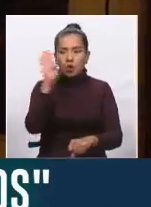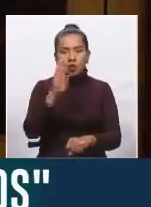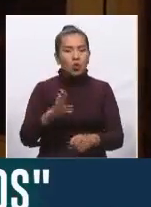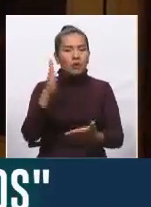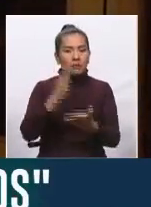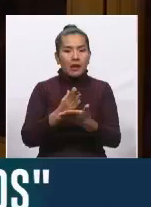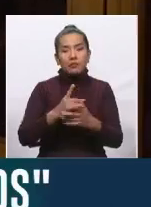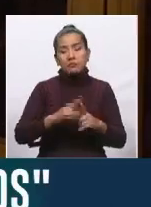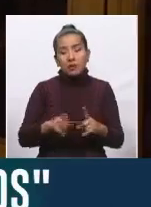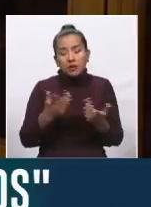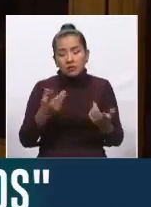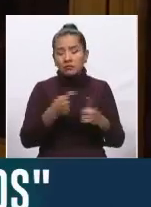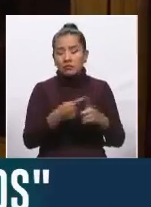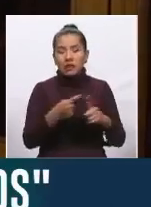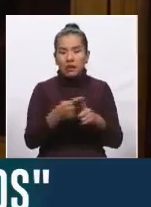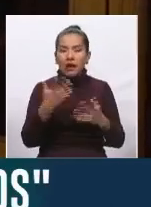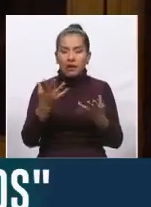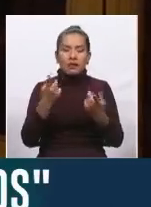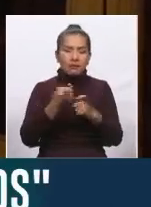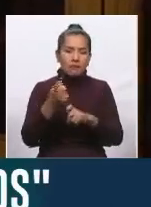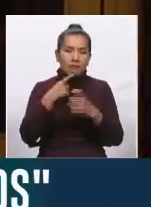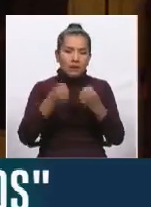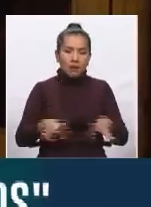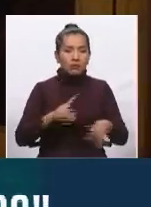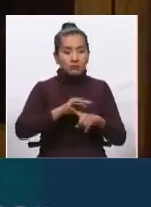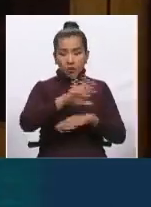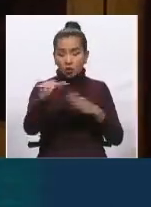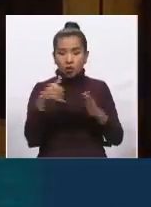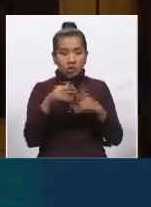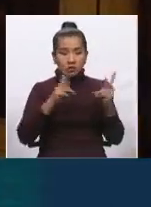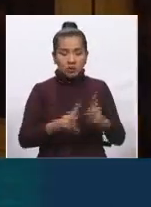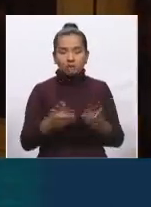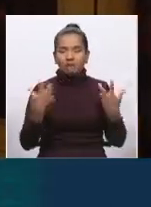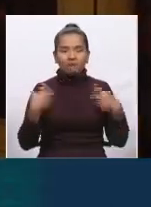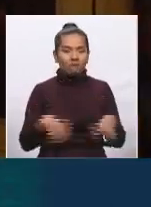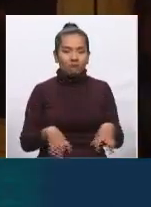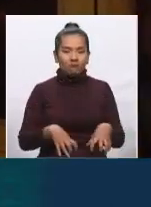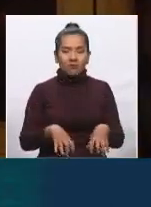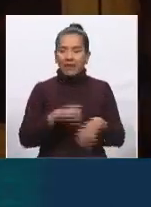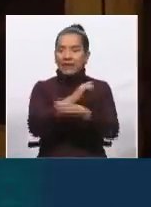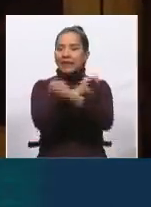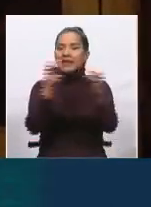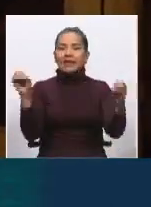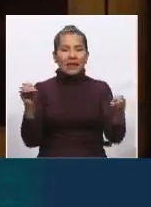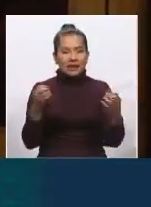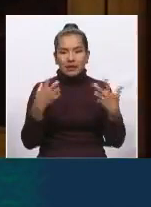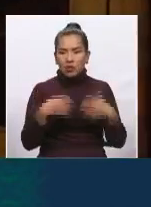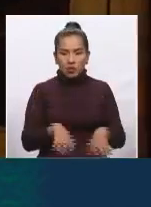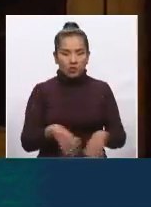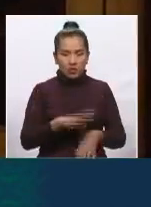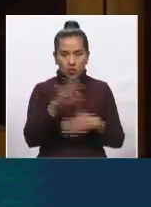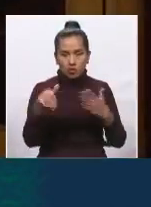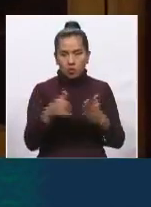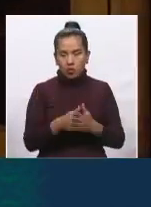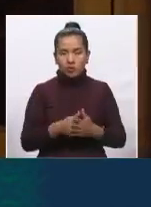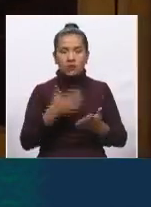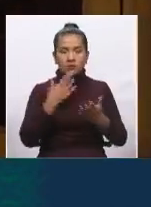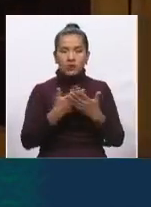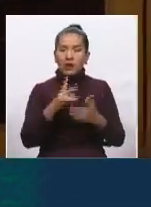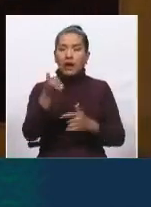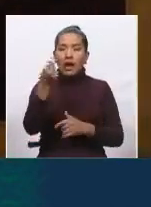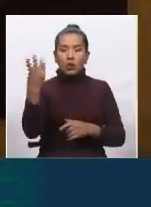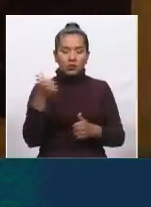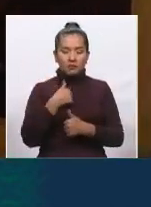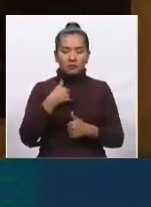hasta ellos se perjudican. Entonces nadie quiere este paro. Nadie quiere, no creo, excepto algunos los que lo organizan, ¿no?